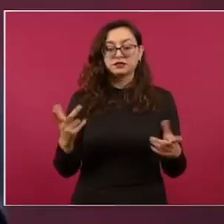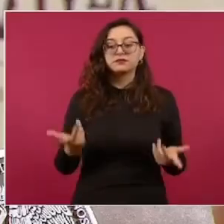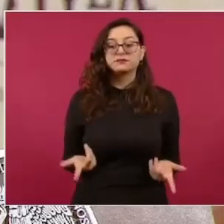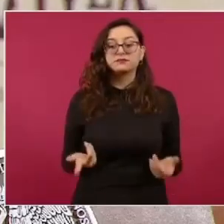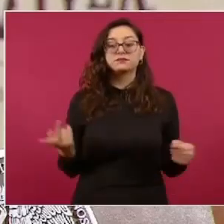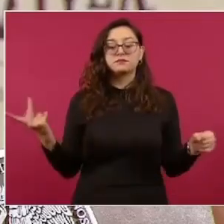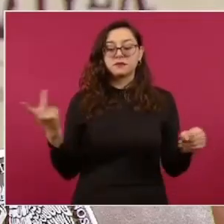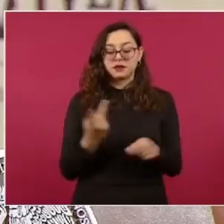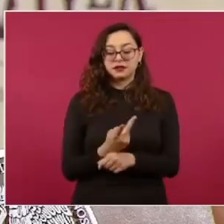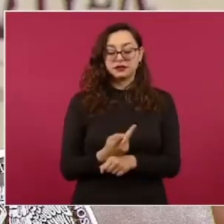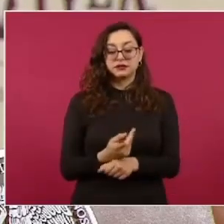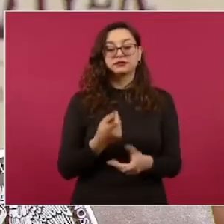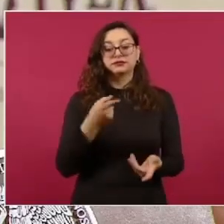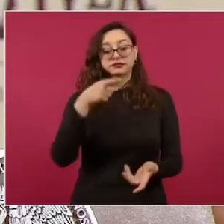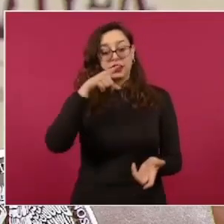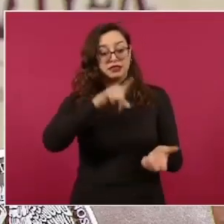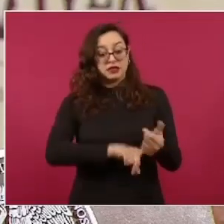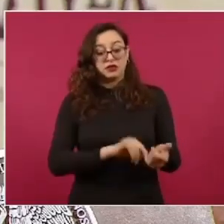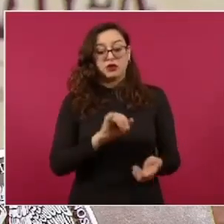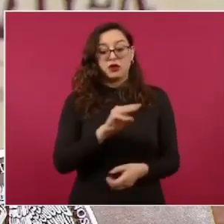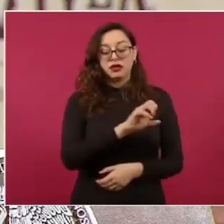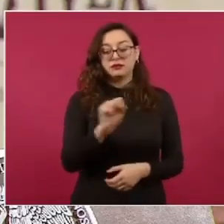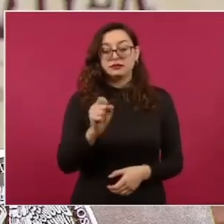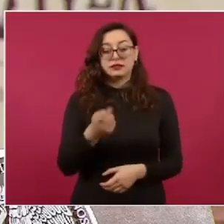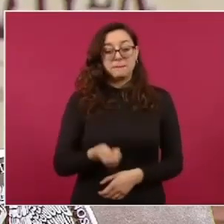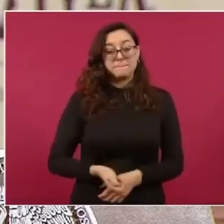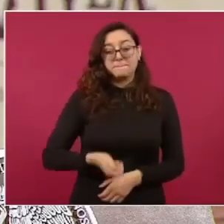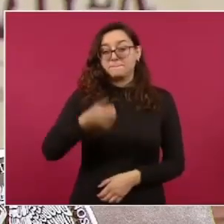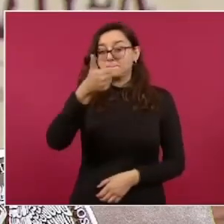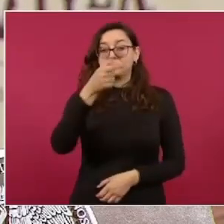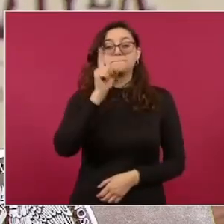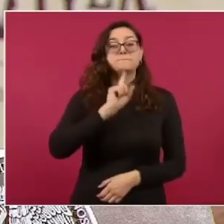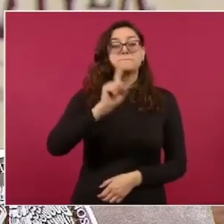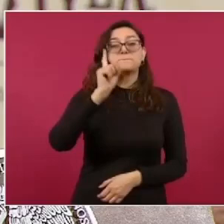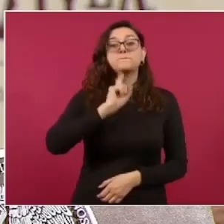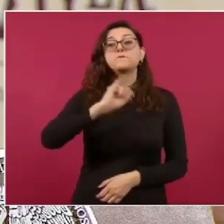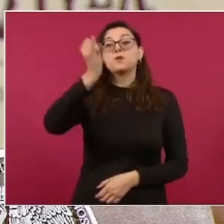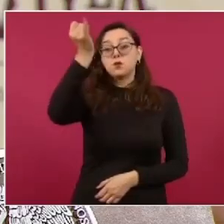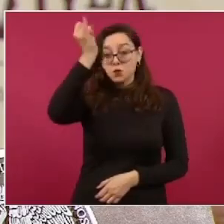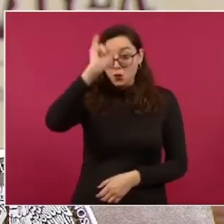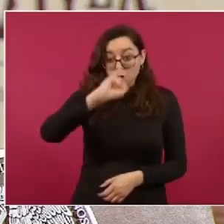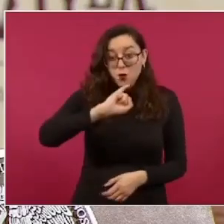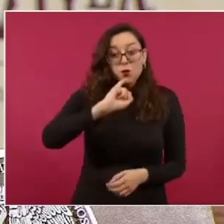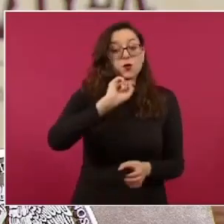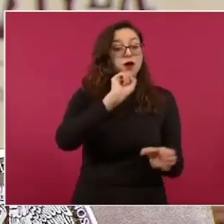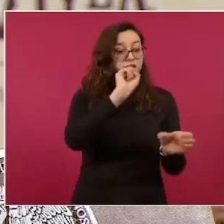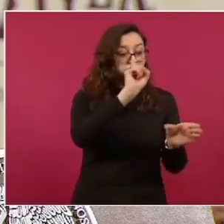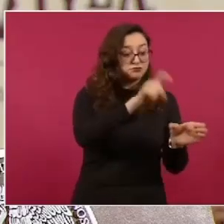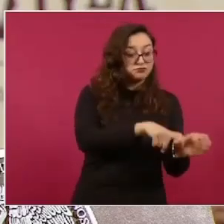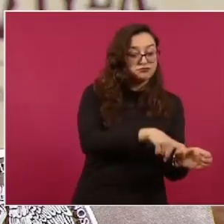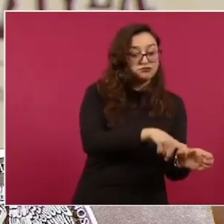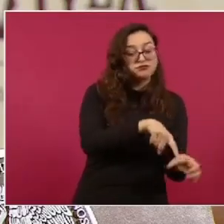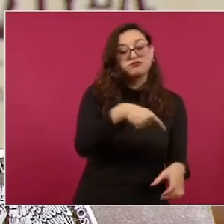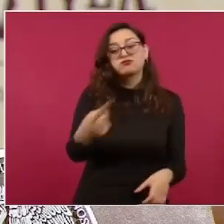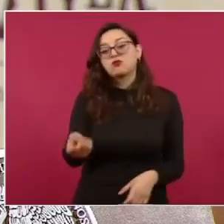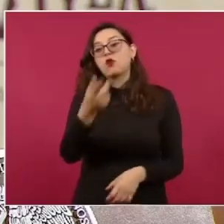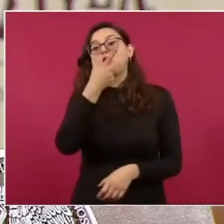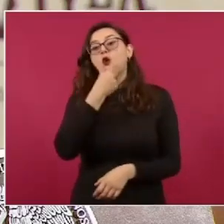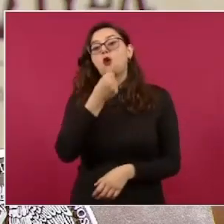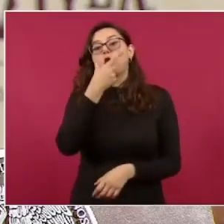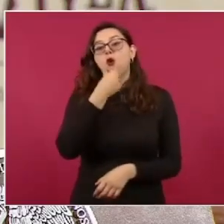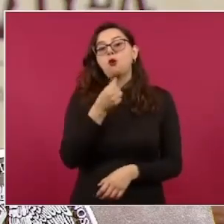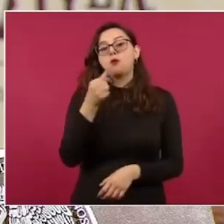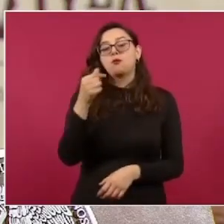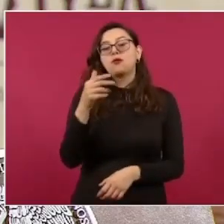mujer, doña Concepción Fuentes Martínez. El primer asegurado, don Abel